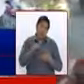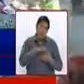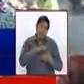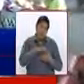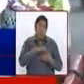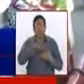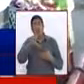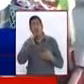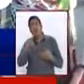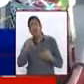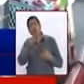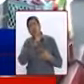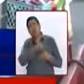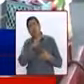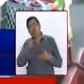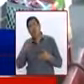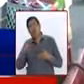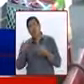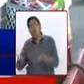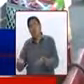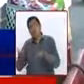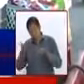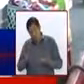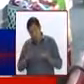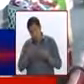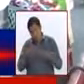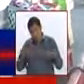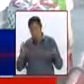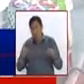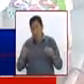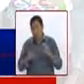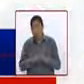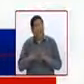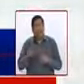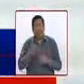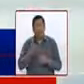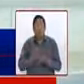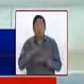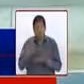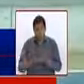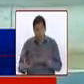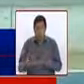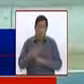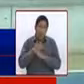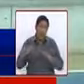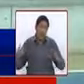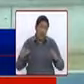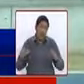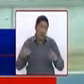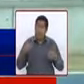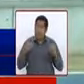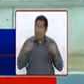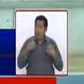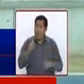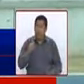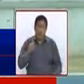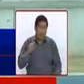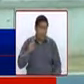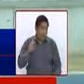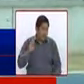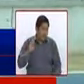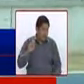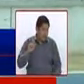No es que ustedes traen contrabando, no. Ustedes compran del compra. Y poder eliminar ese estigma que tiene Zavalla de ser una